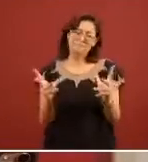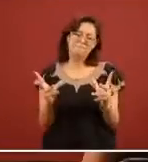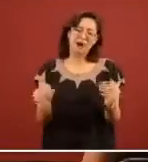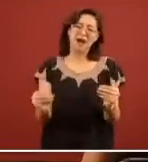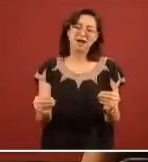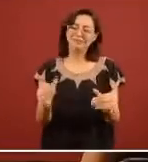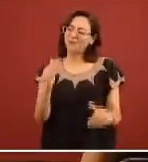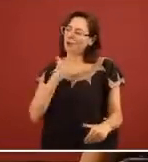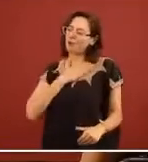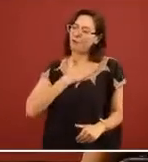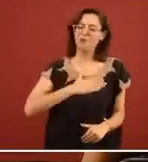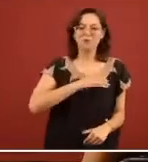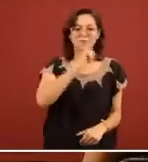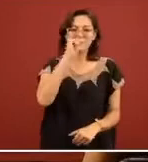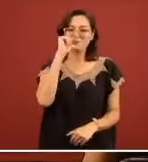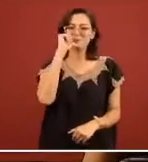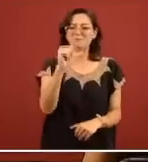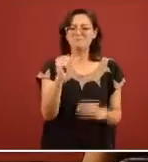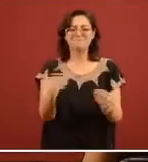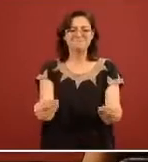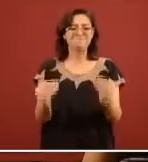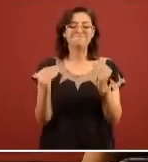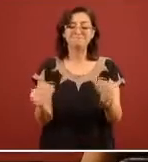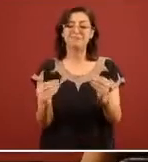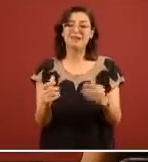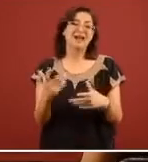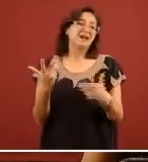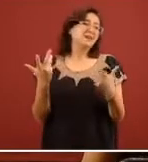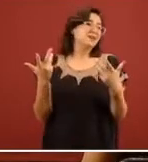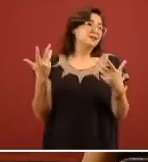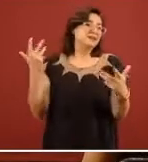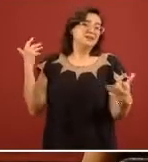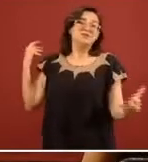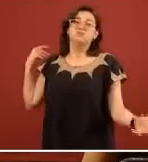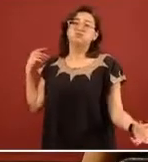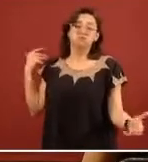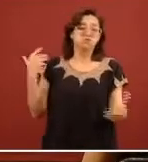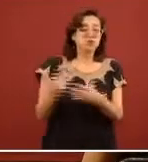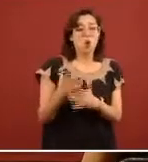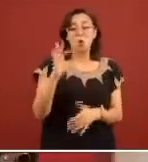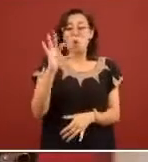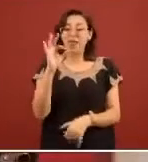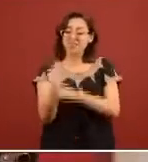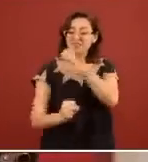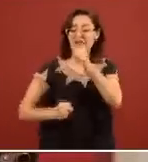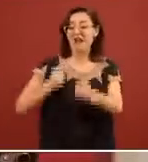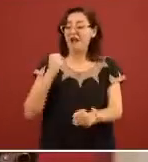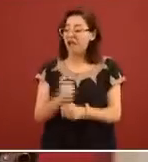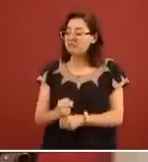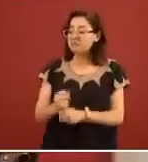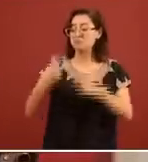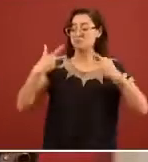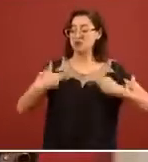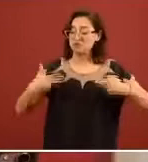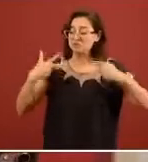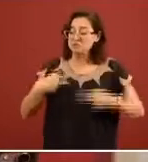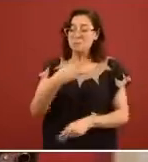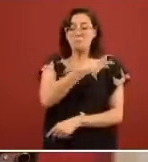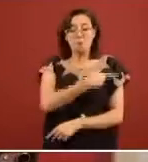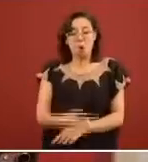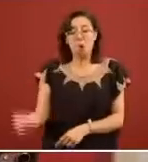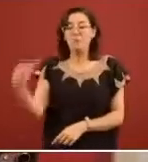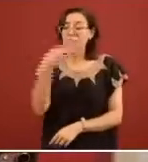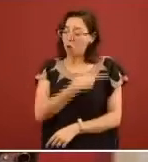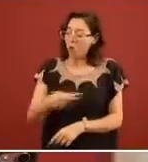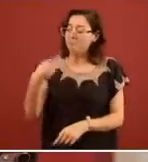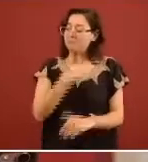enorme injusticia económica y social en México desde hace 40 años y cada vez ha sido peor,